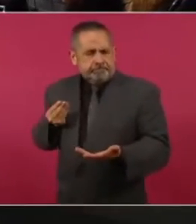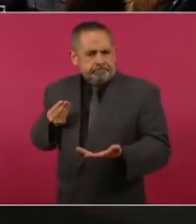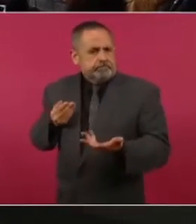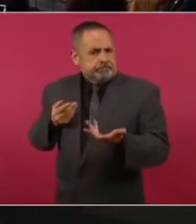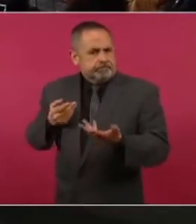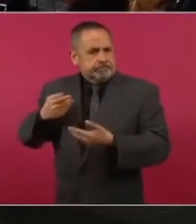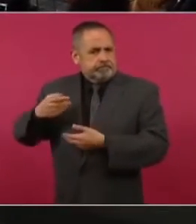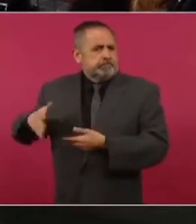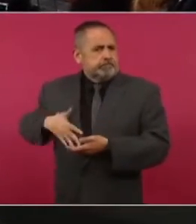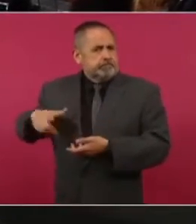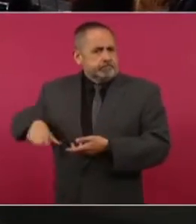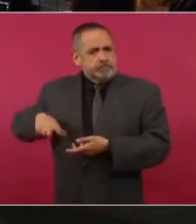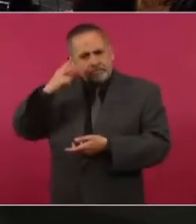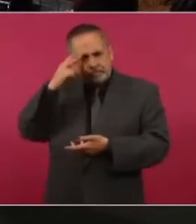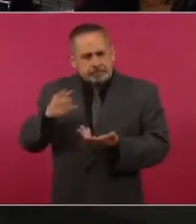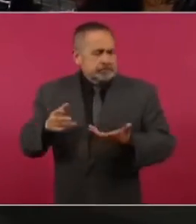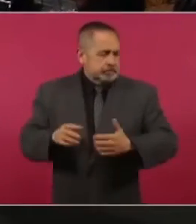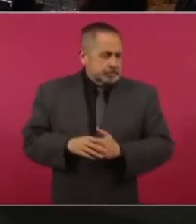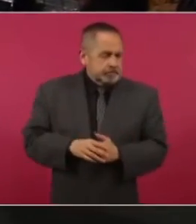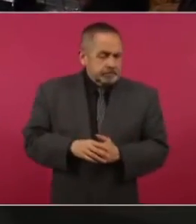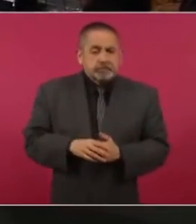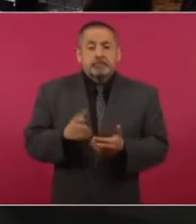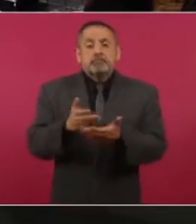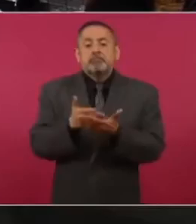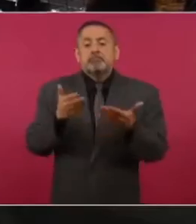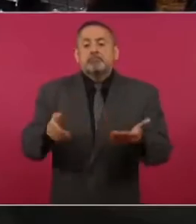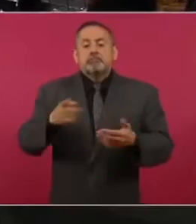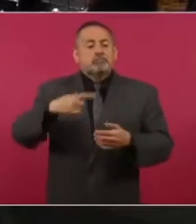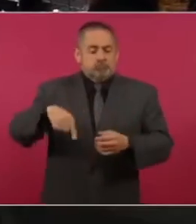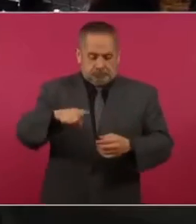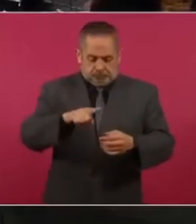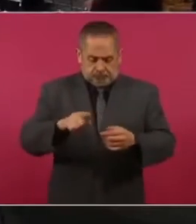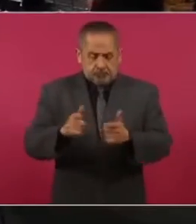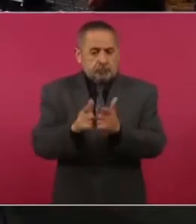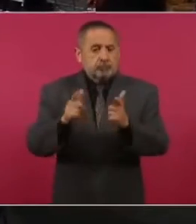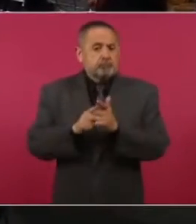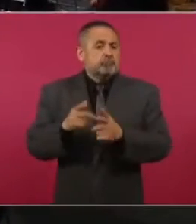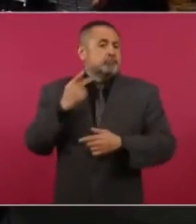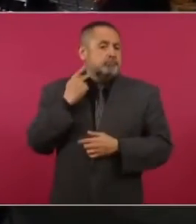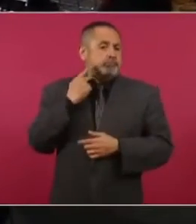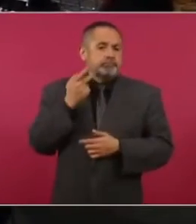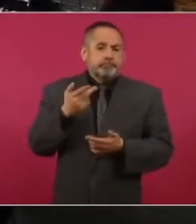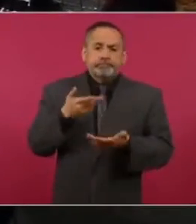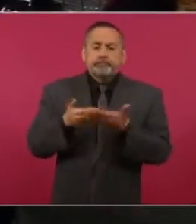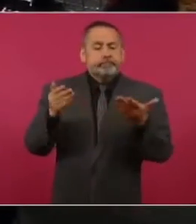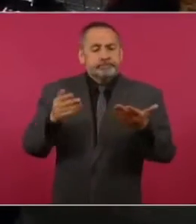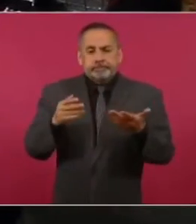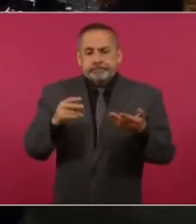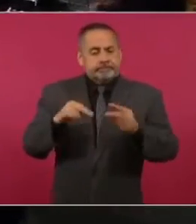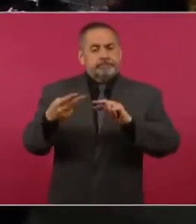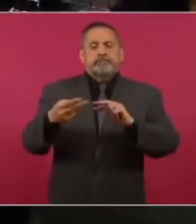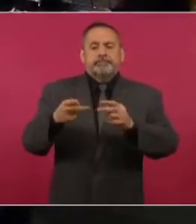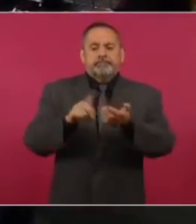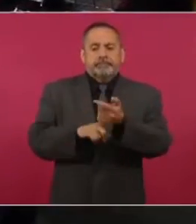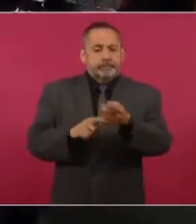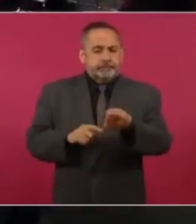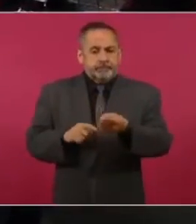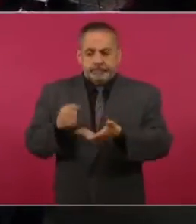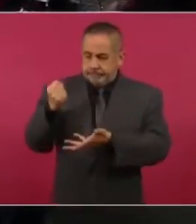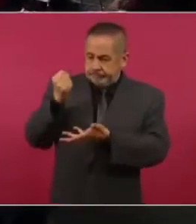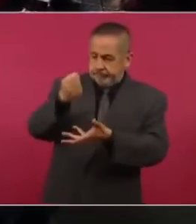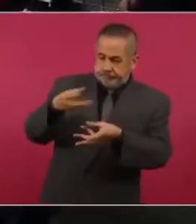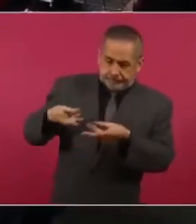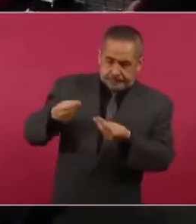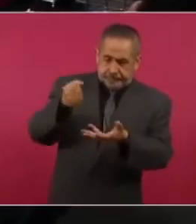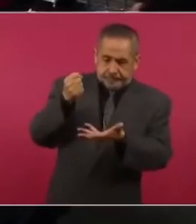Sin embargo, en esta ocasión, los partidos políticos están promoviendo que lo que no gasten